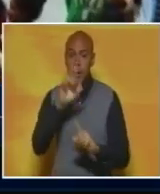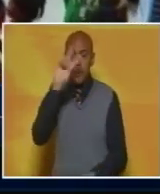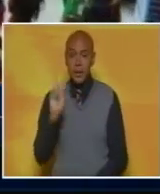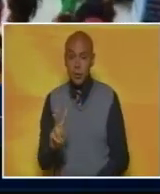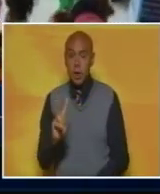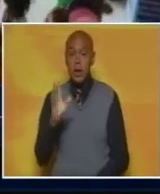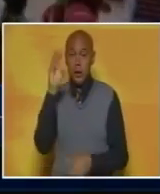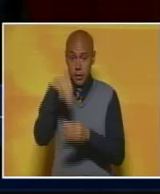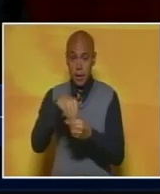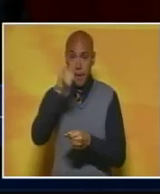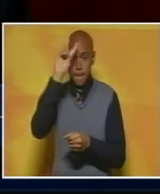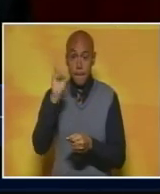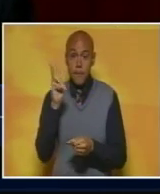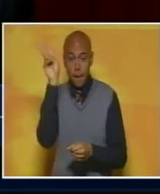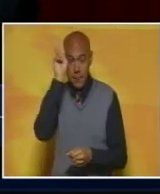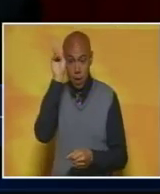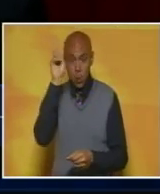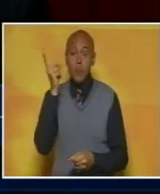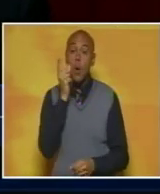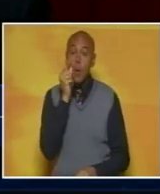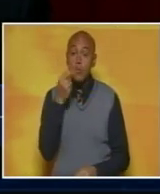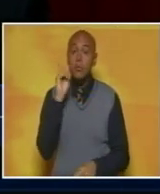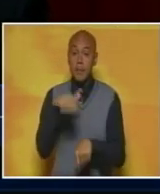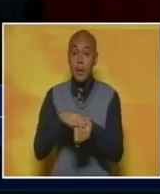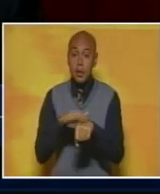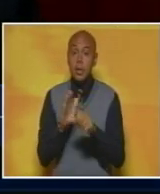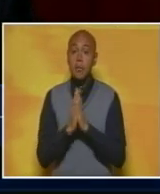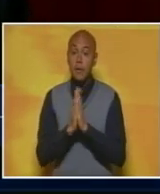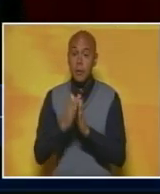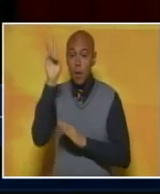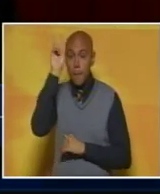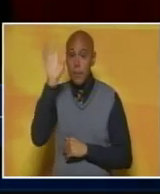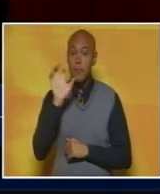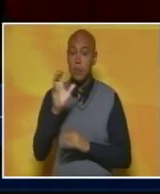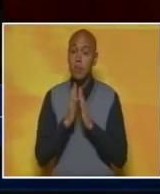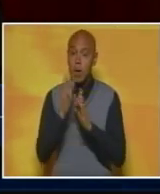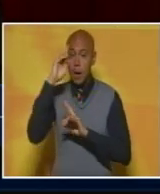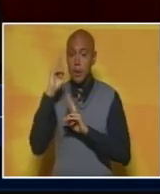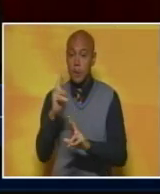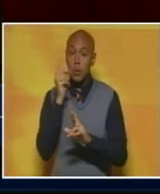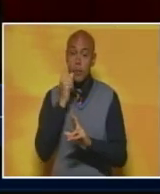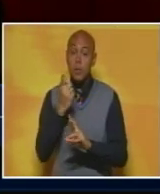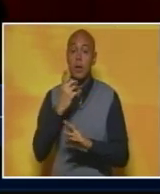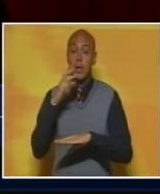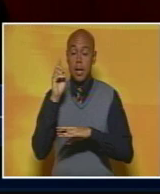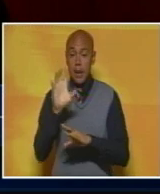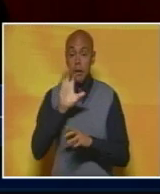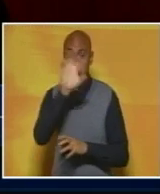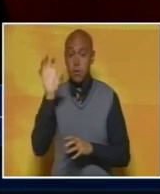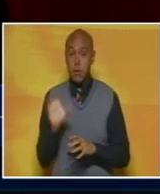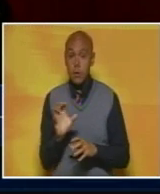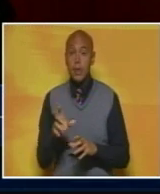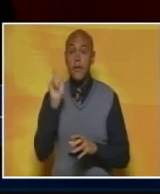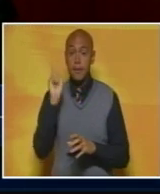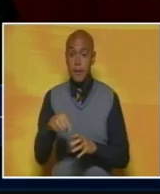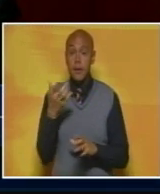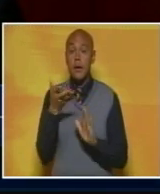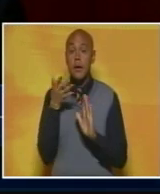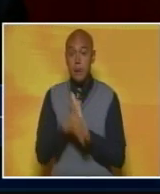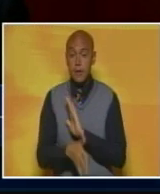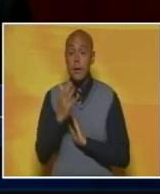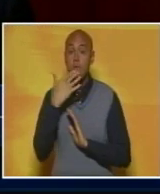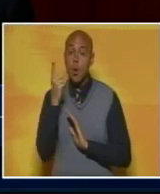en ese país. El gobierno nacional exigió a las autoridades de Perú que cumpla con sus obligaciones internacionales y cese la